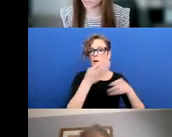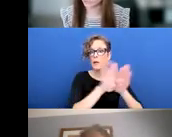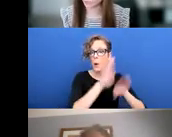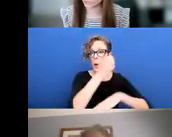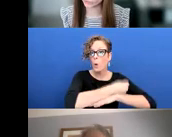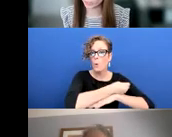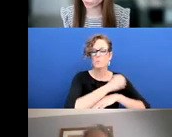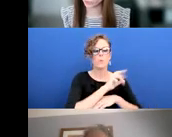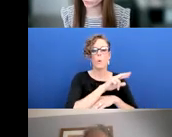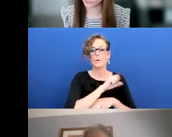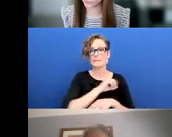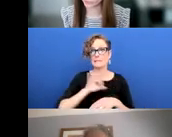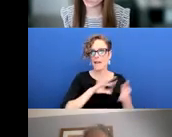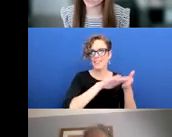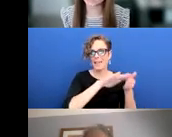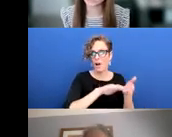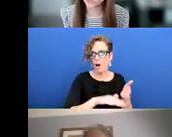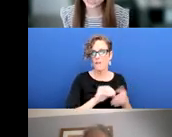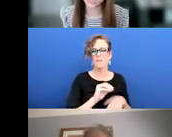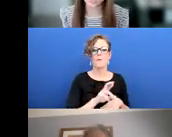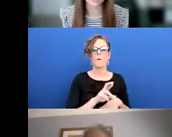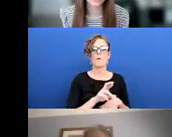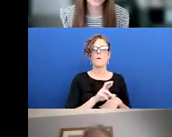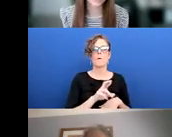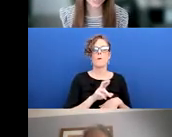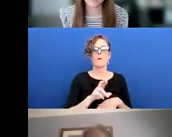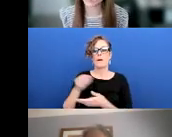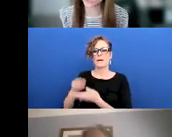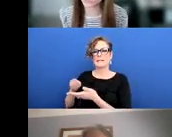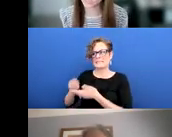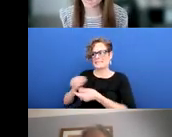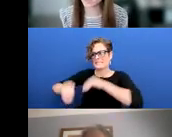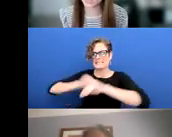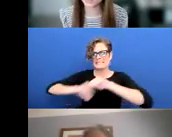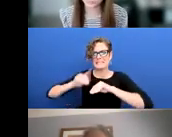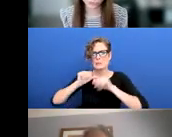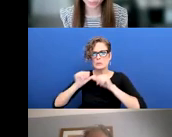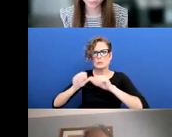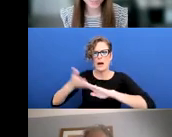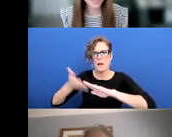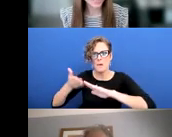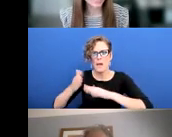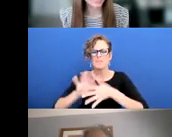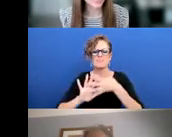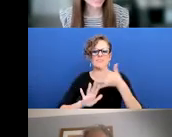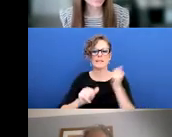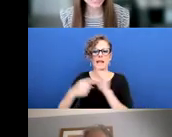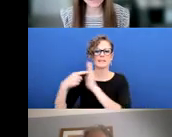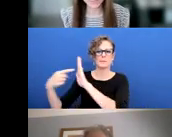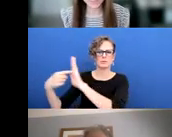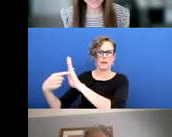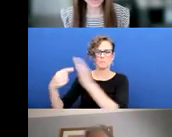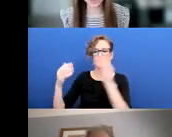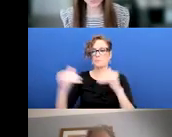Si se tuvo que cerrar, si tuvo que despedir personal, si tuvo un aumento de sus gastos